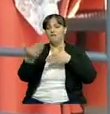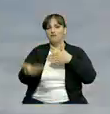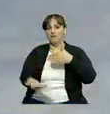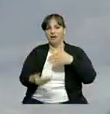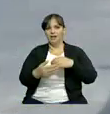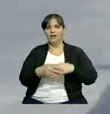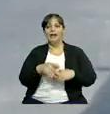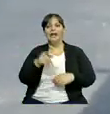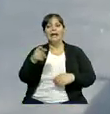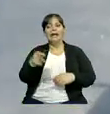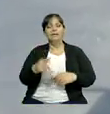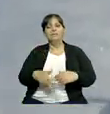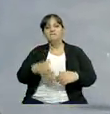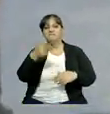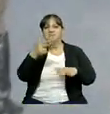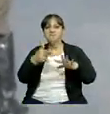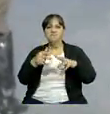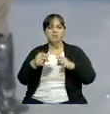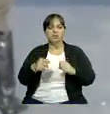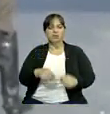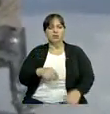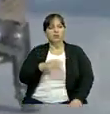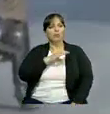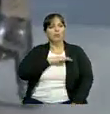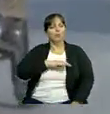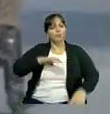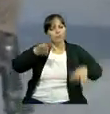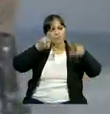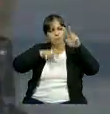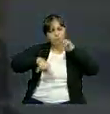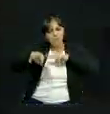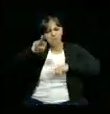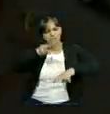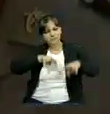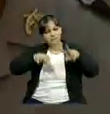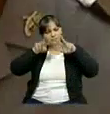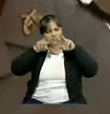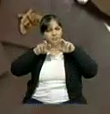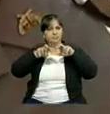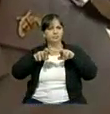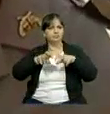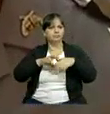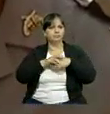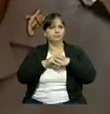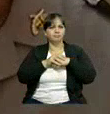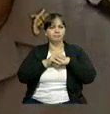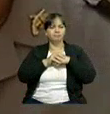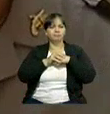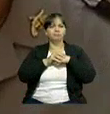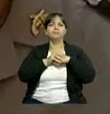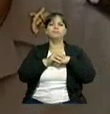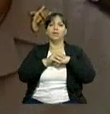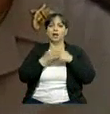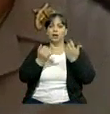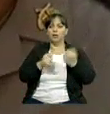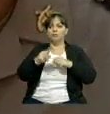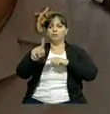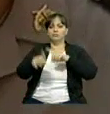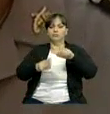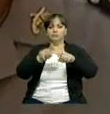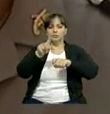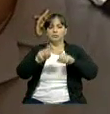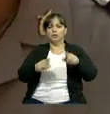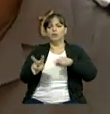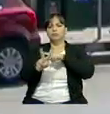la policía investiga este caso para poder obtener la mayor cantidad de indicios de información a fin de dar con el paradero